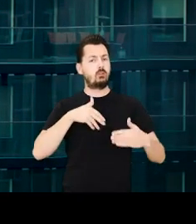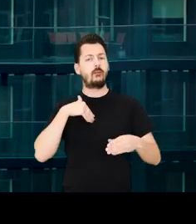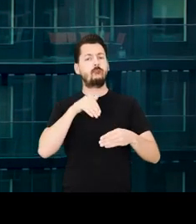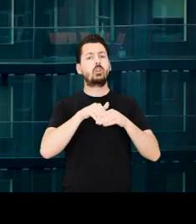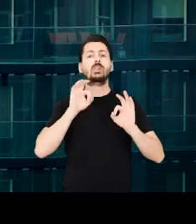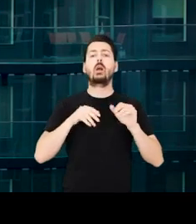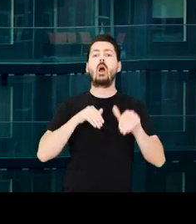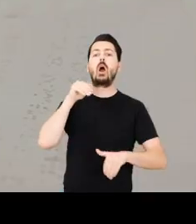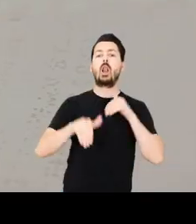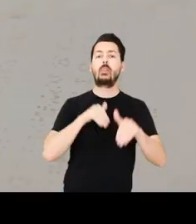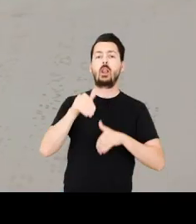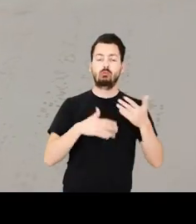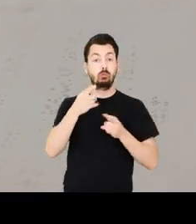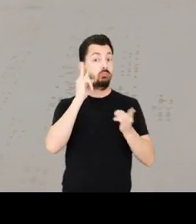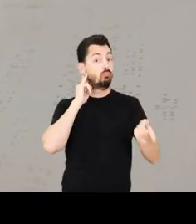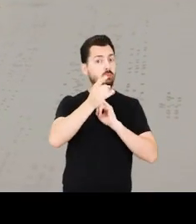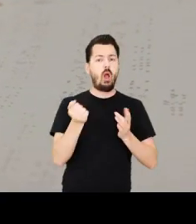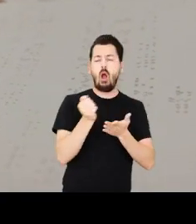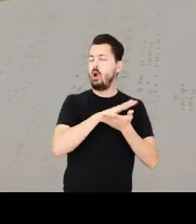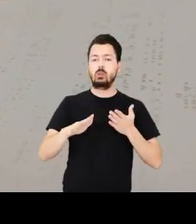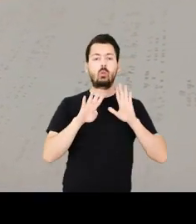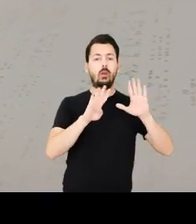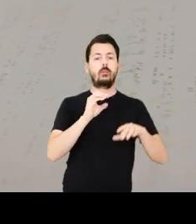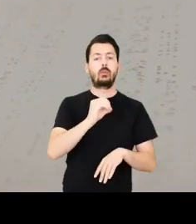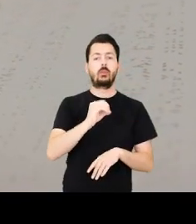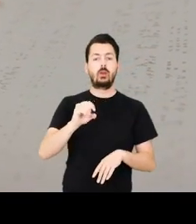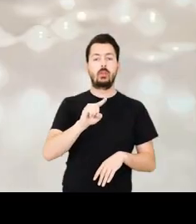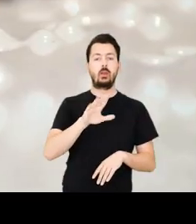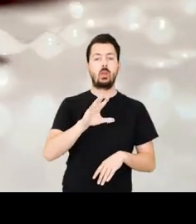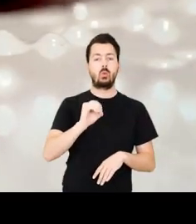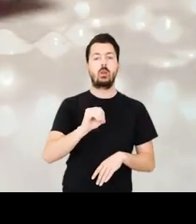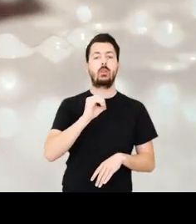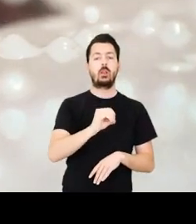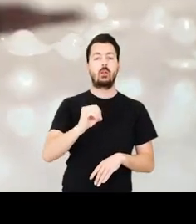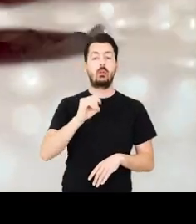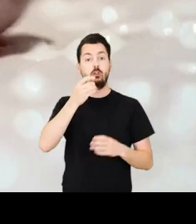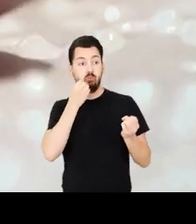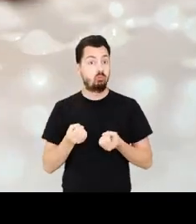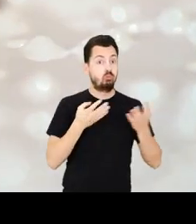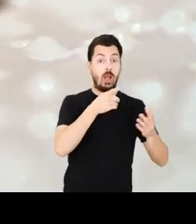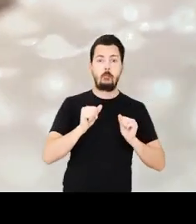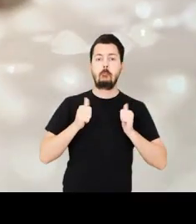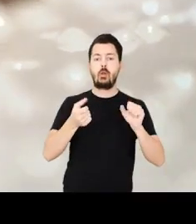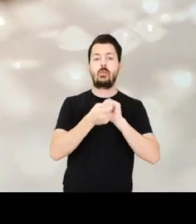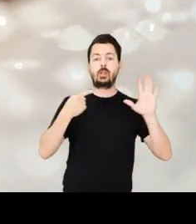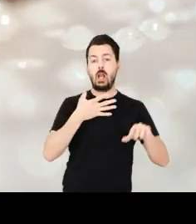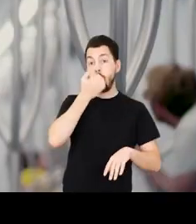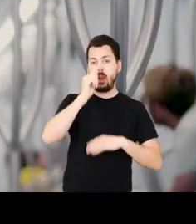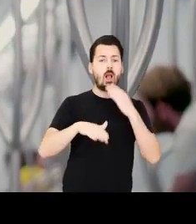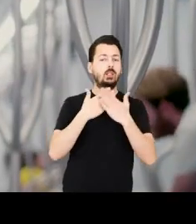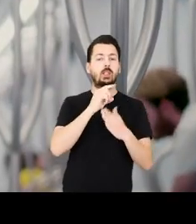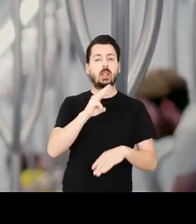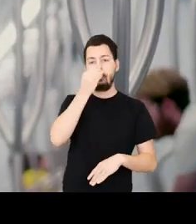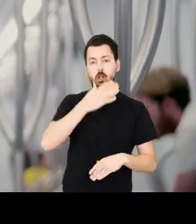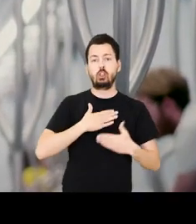braile puedes votar con plena autonomía en las elecciones comunícalo en el teléfono gratuito 910000 entre el 16 de